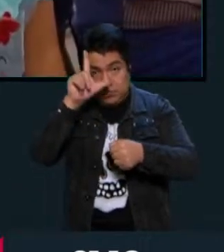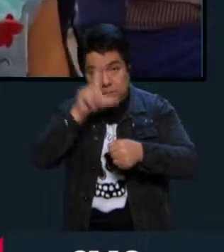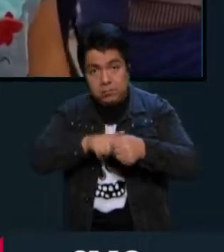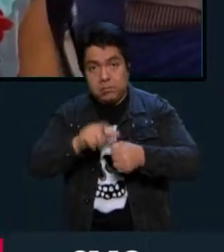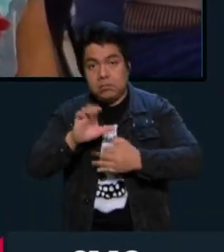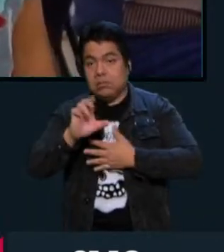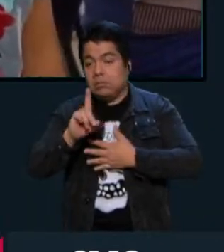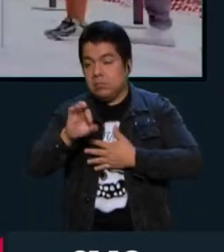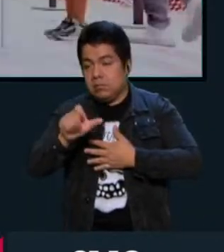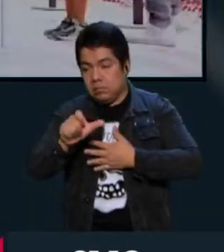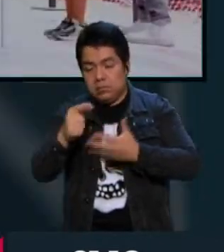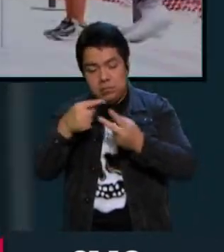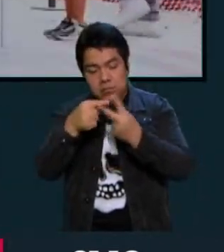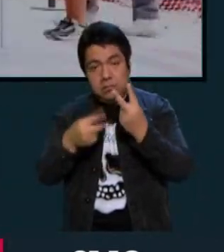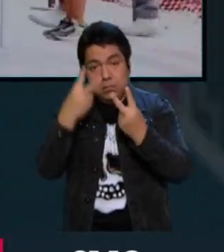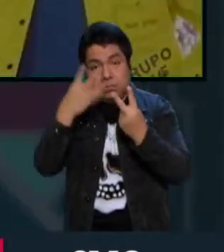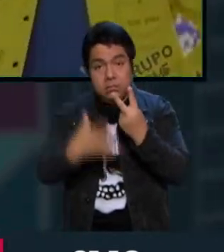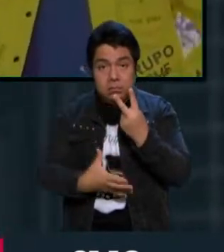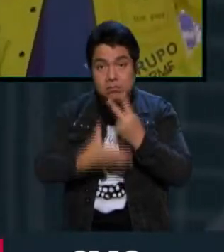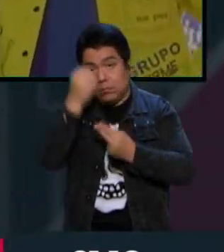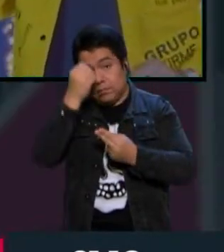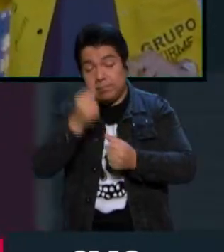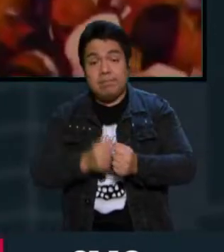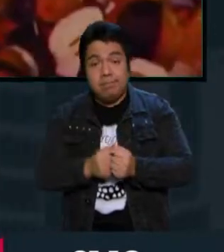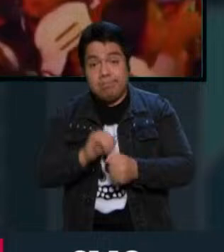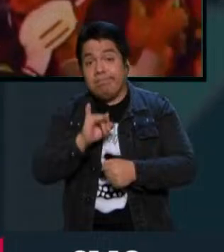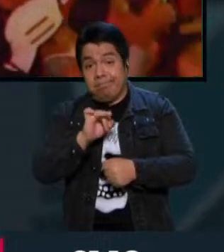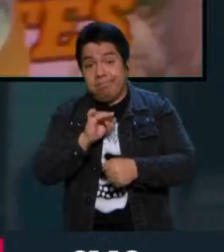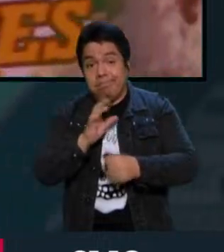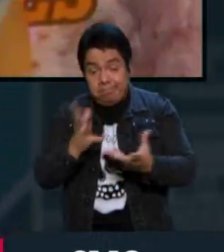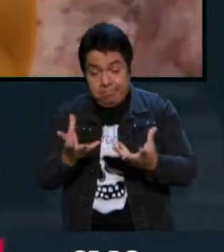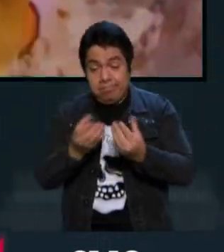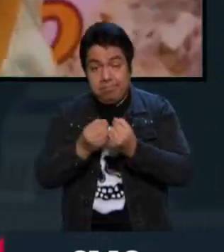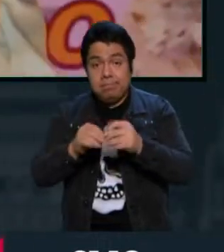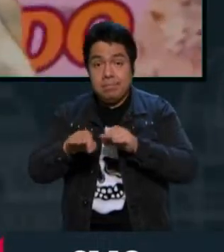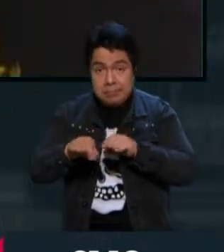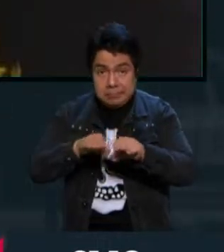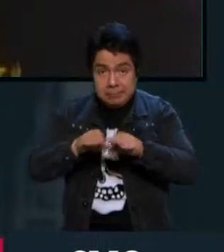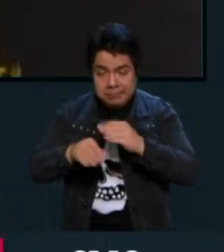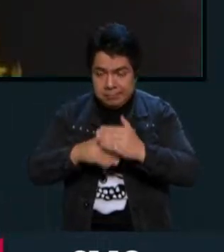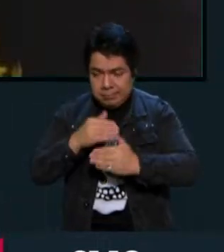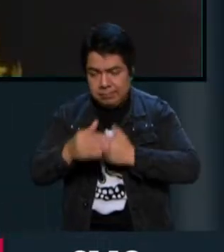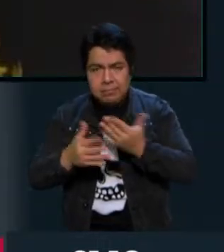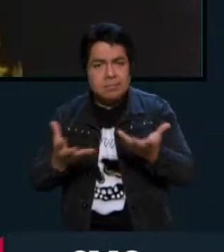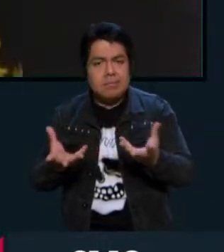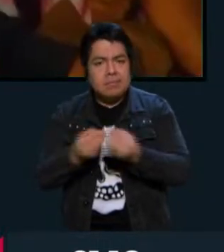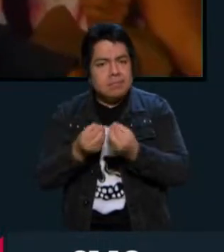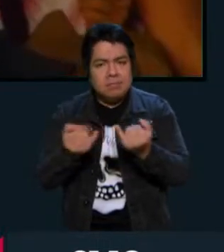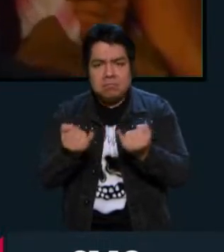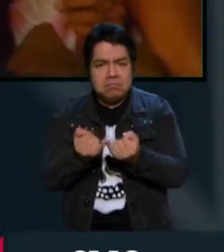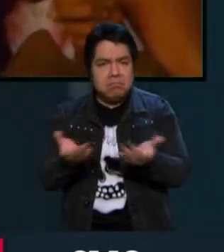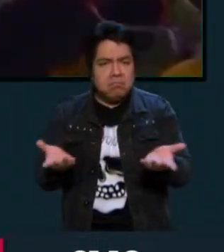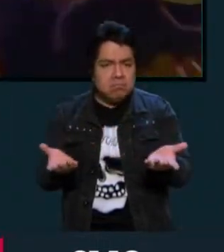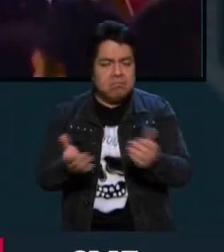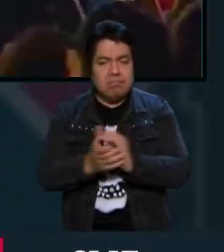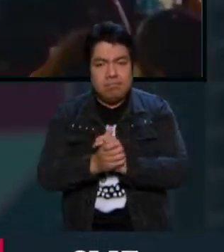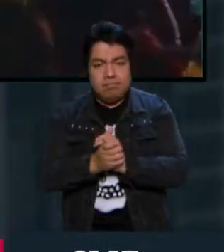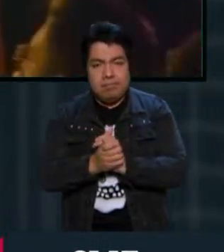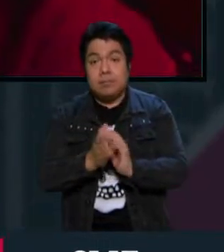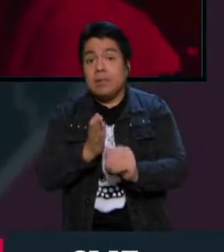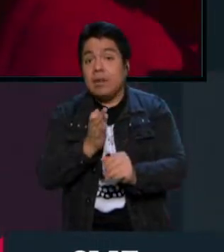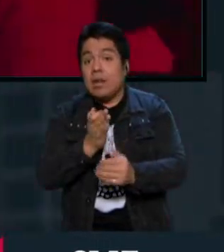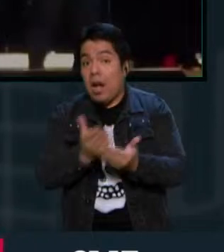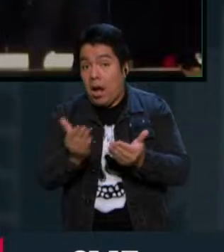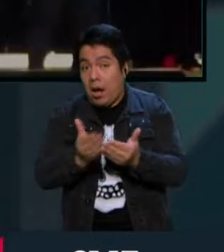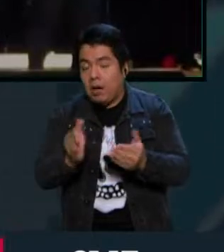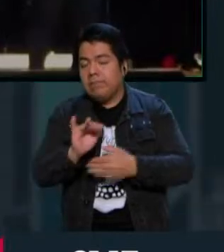campaña conjuntamente, las compañeras que la trabajamos, la fuimos trabajando juntas porque tiene todo que ver. Entonces, me parece que hay un muy